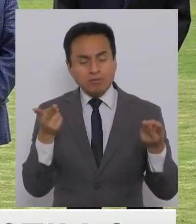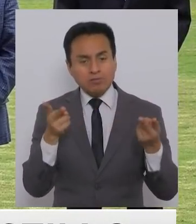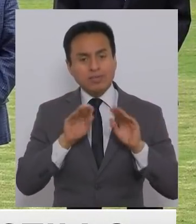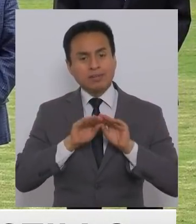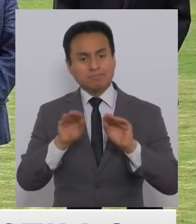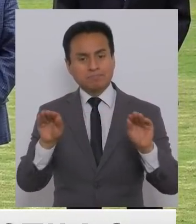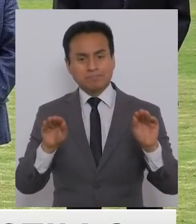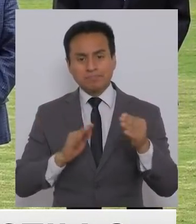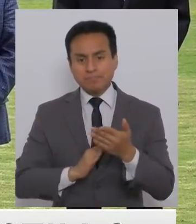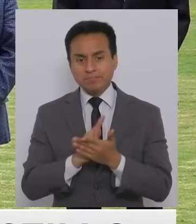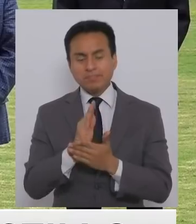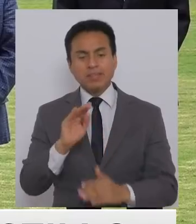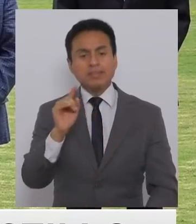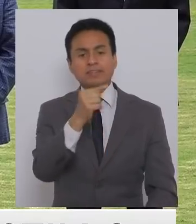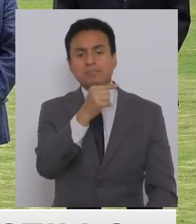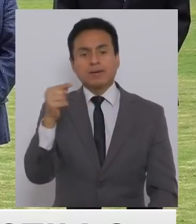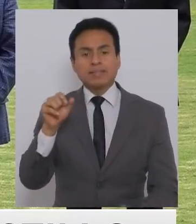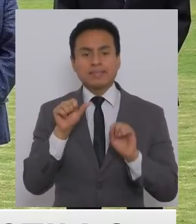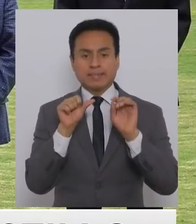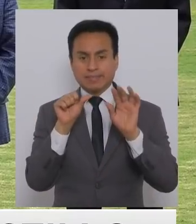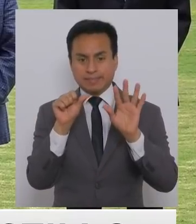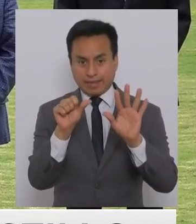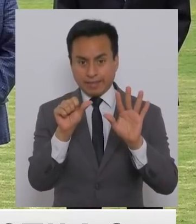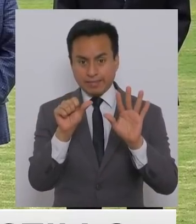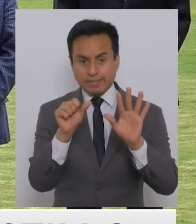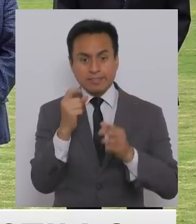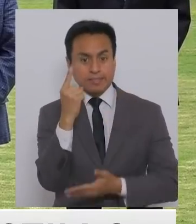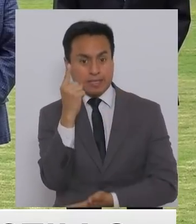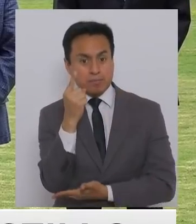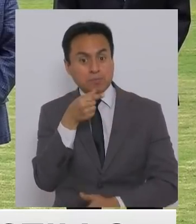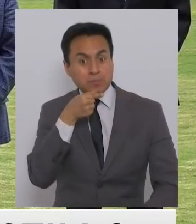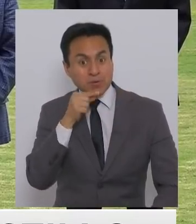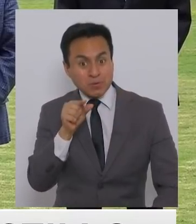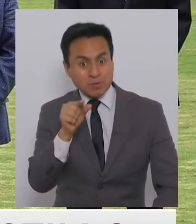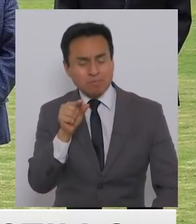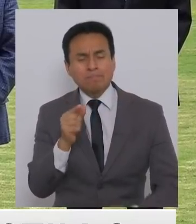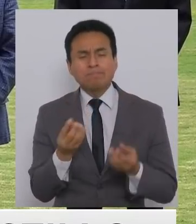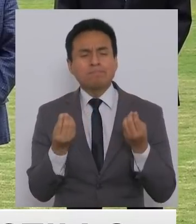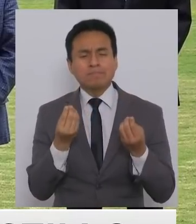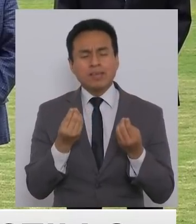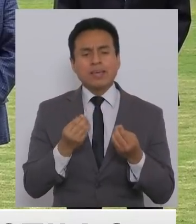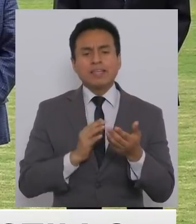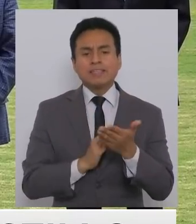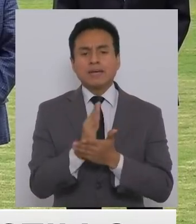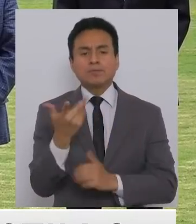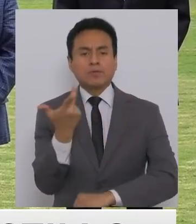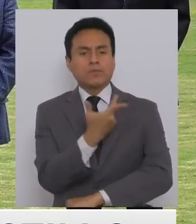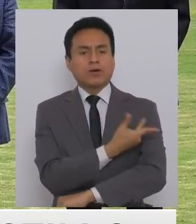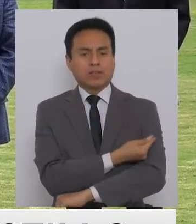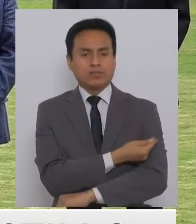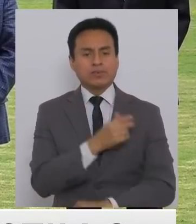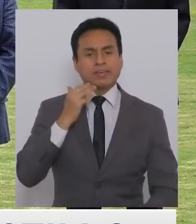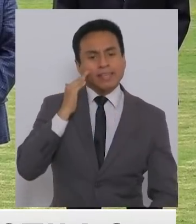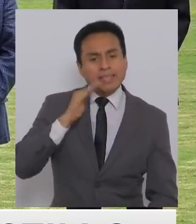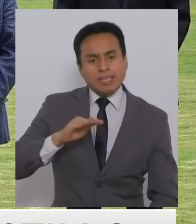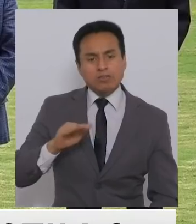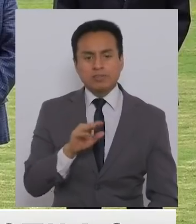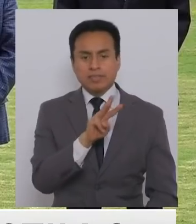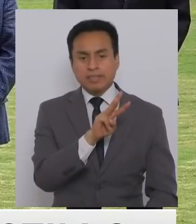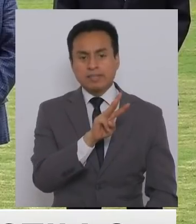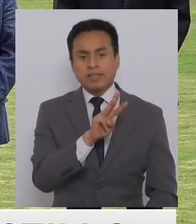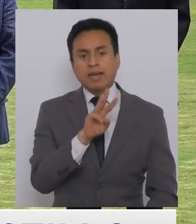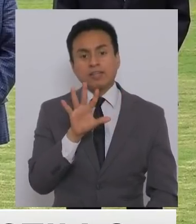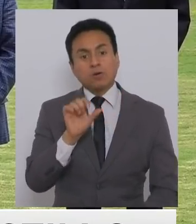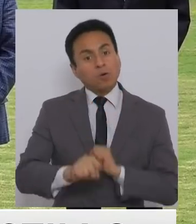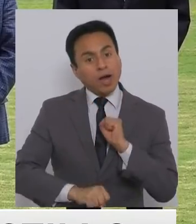a partir de la semana del 6 de diciembre próximo vamos a iniciar la vacunación de los niños entre 3 y